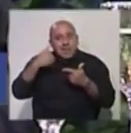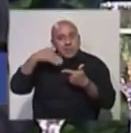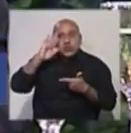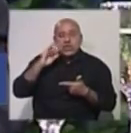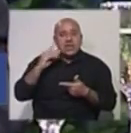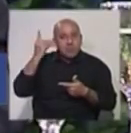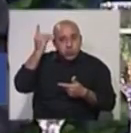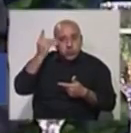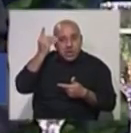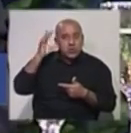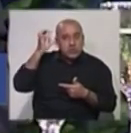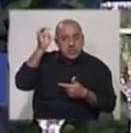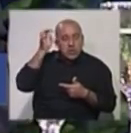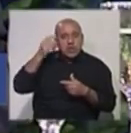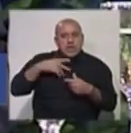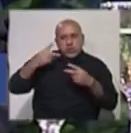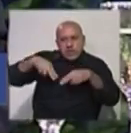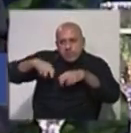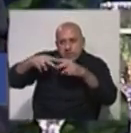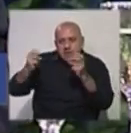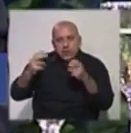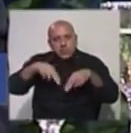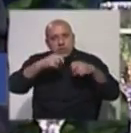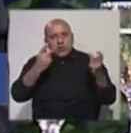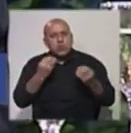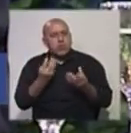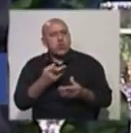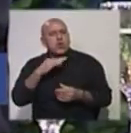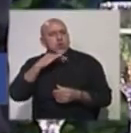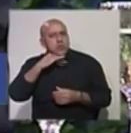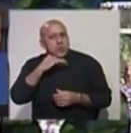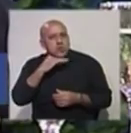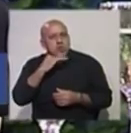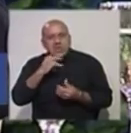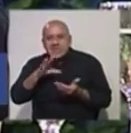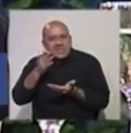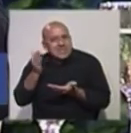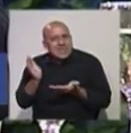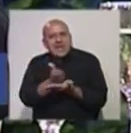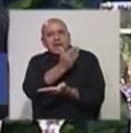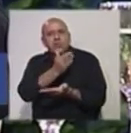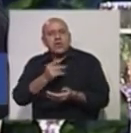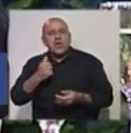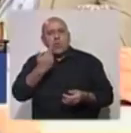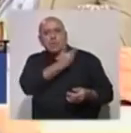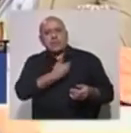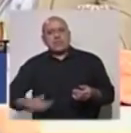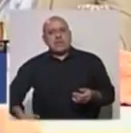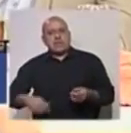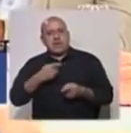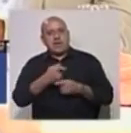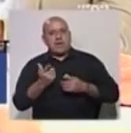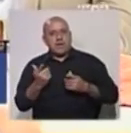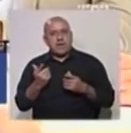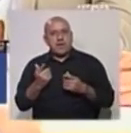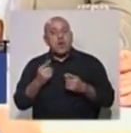legisladores están también investigados por corrupción, bajaron una presidenta electa sin un solo cargo de corrupción. Un detalle.